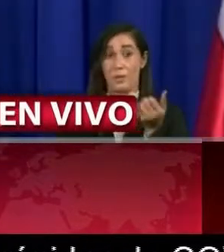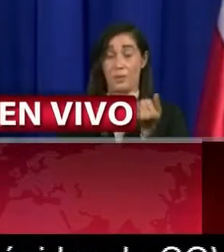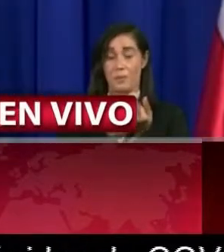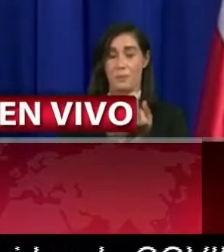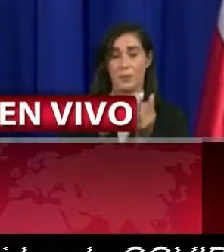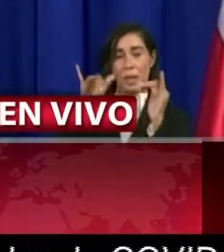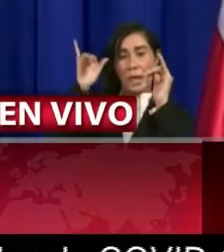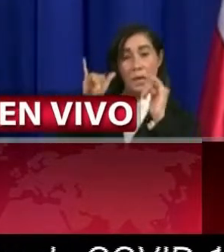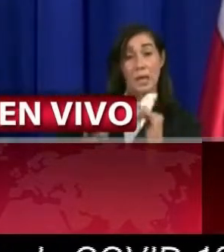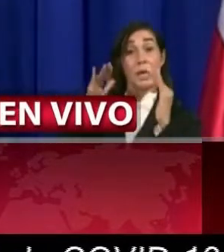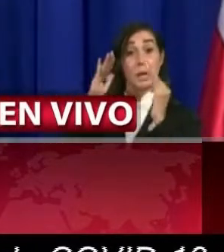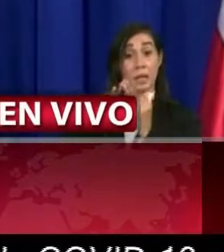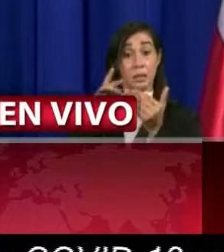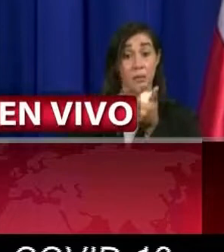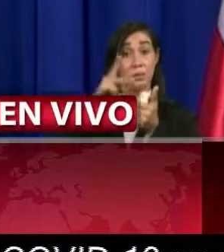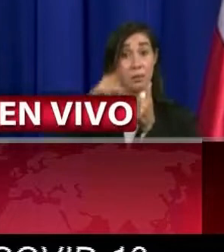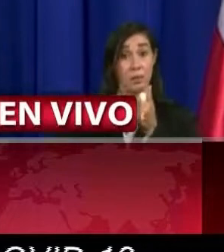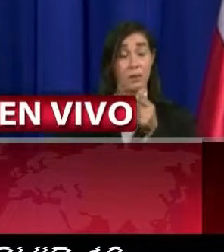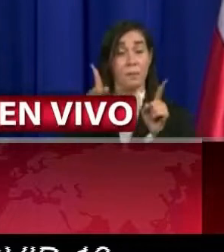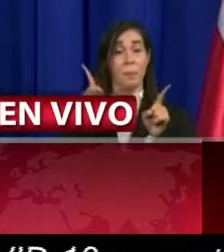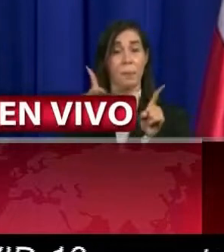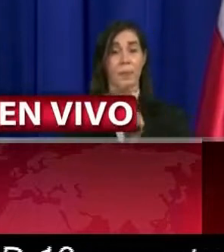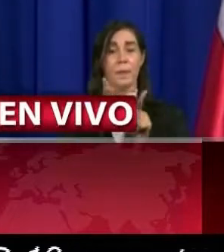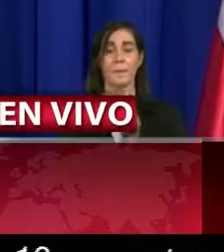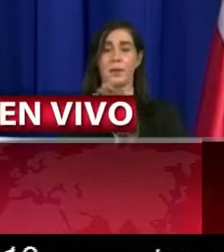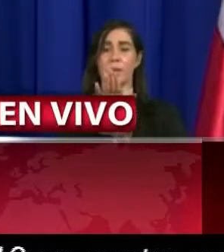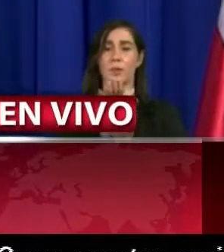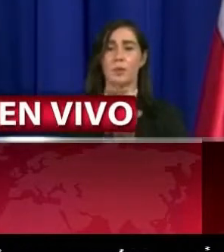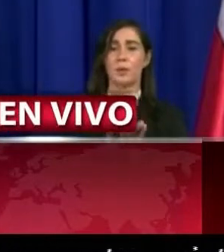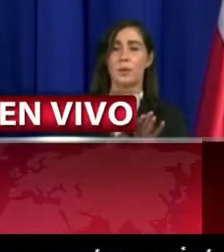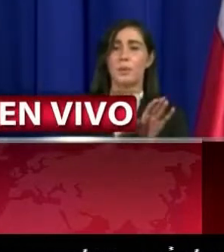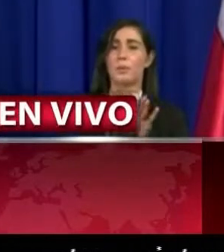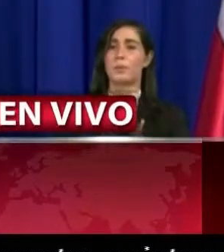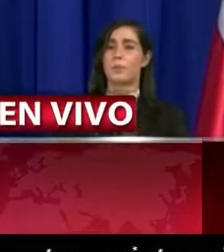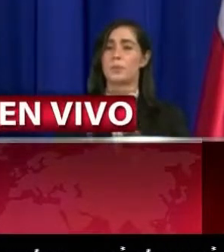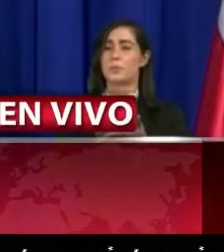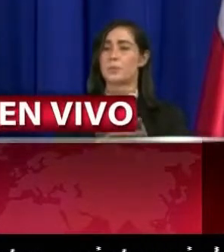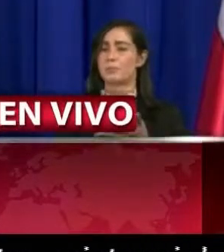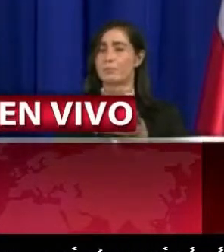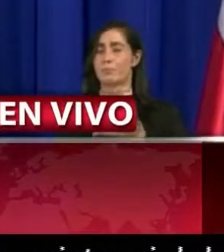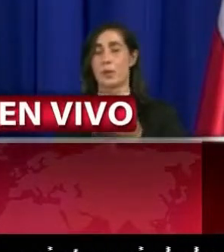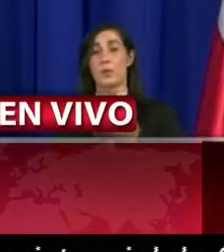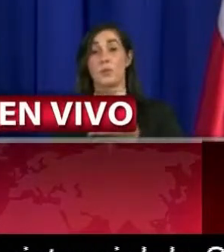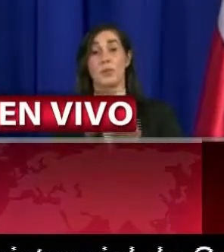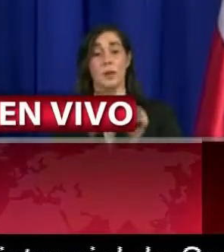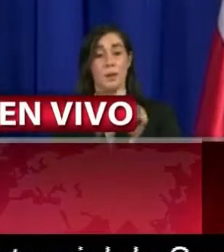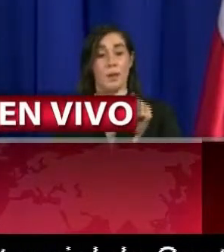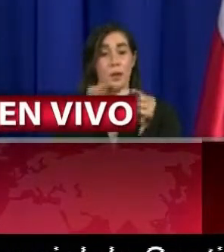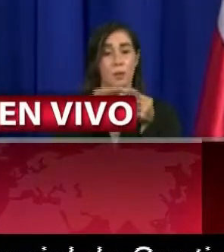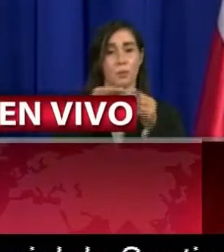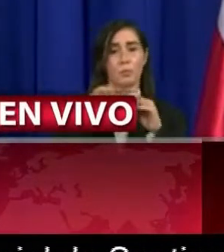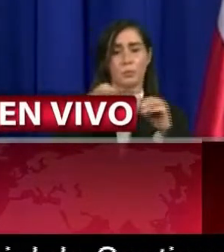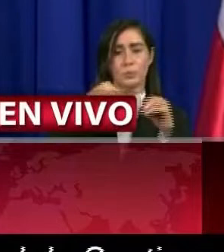Quédate en Casa también ha sido un alivio para los miles de pequeños y medianos